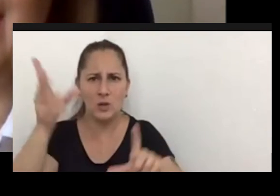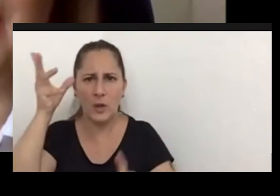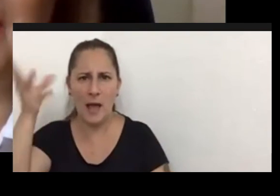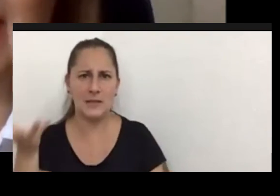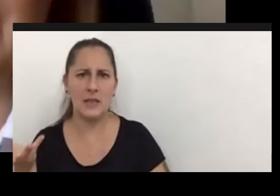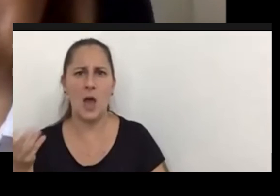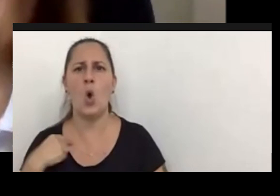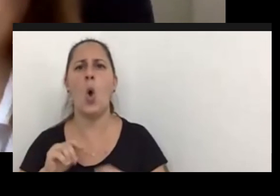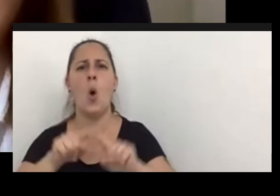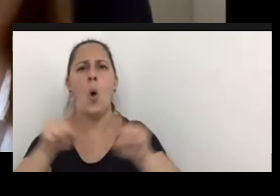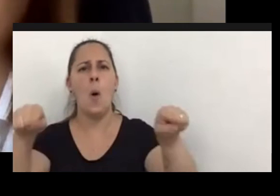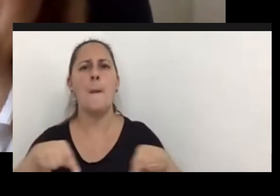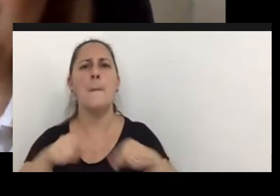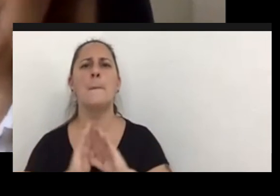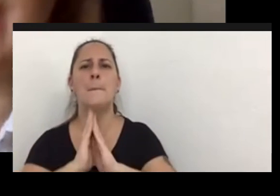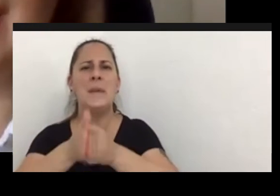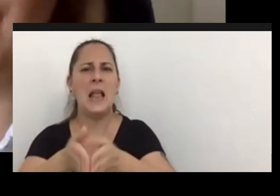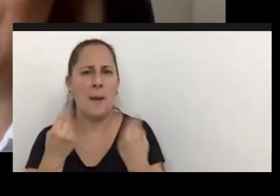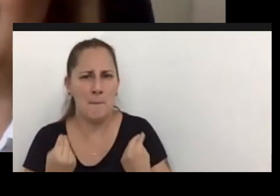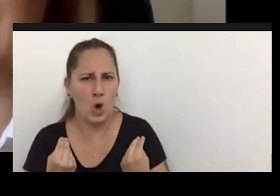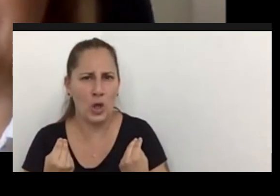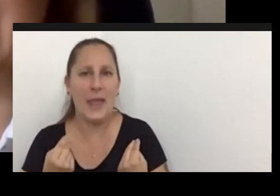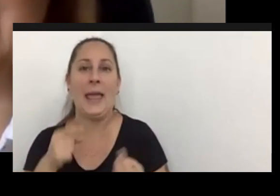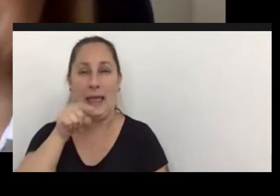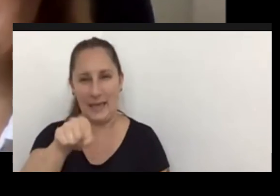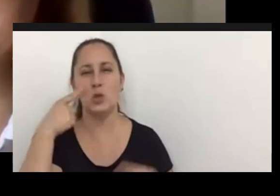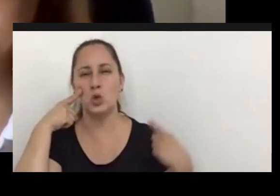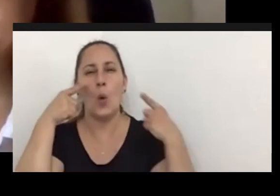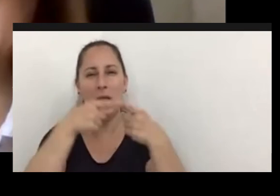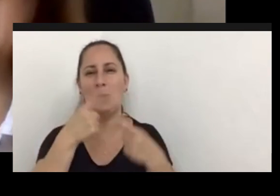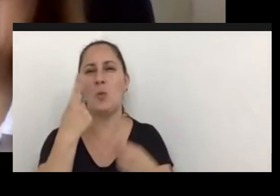piscina? ¿Se ve? Eso es lo que apunta cada uno de estos gravámenes.